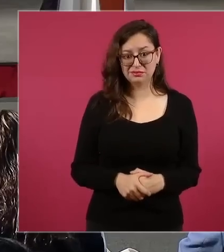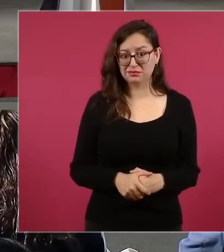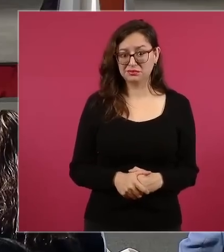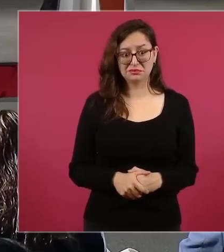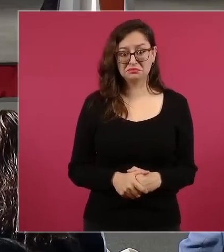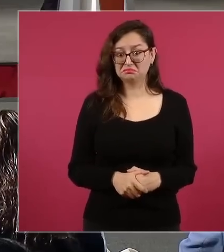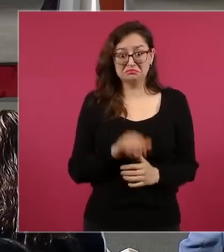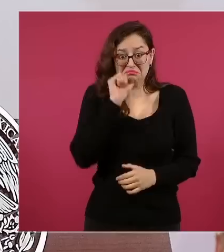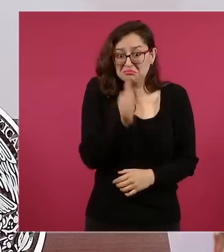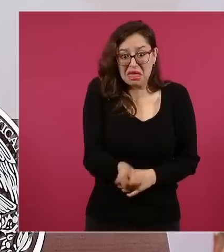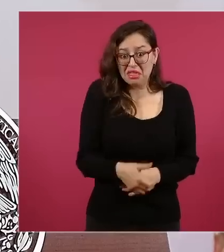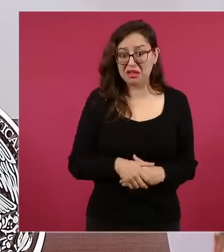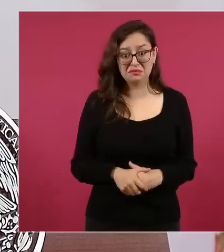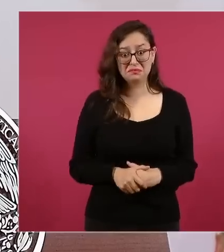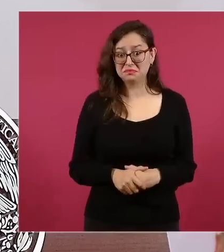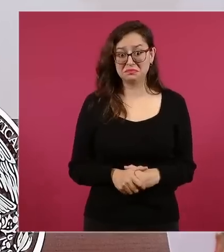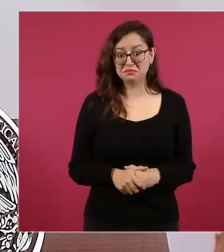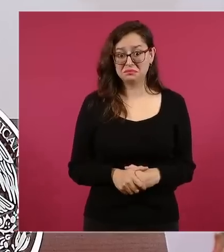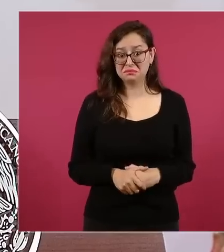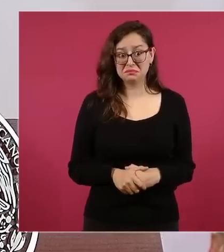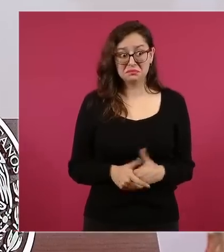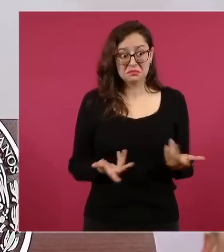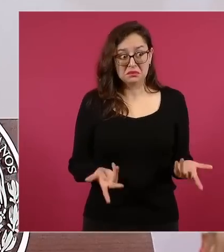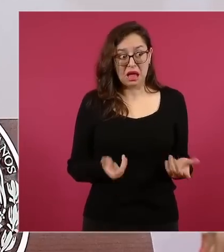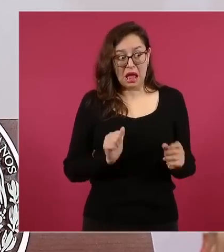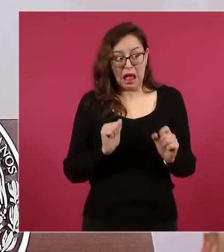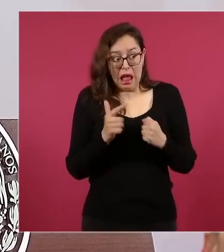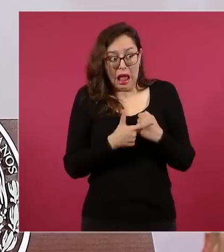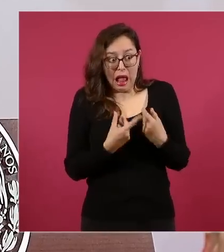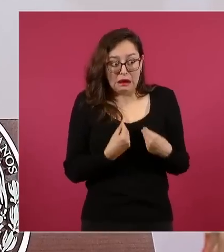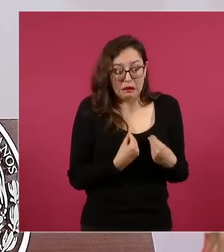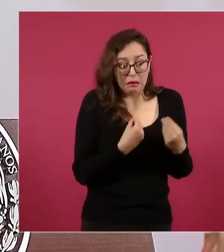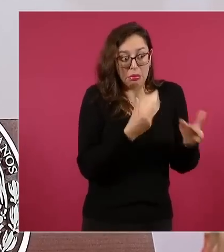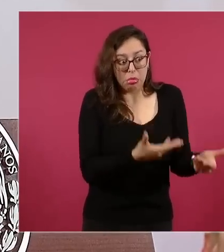Sí, nada. ¿Y sabe por qué